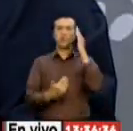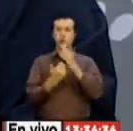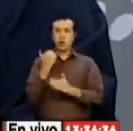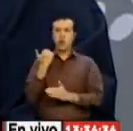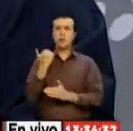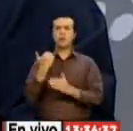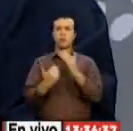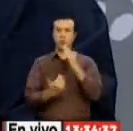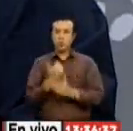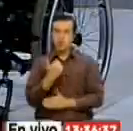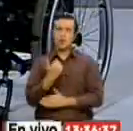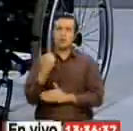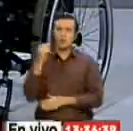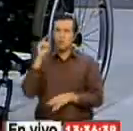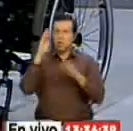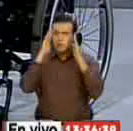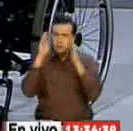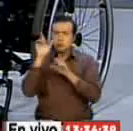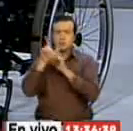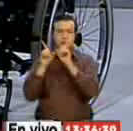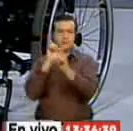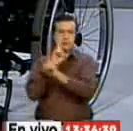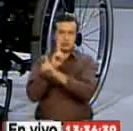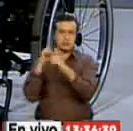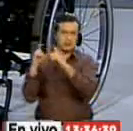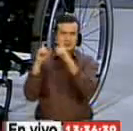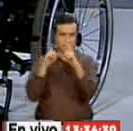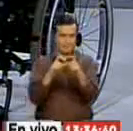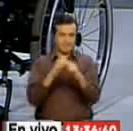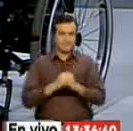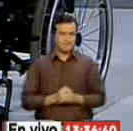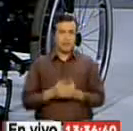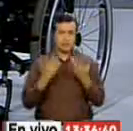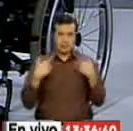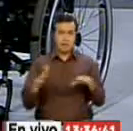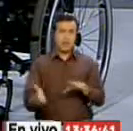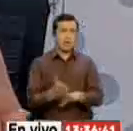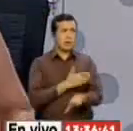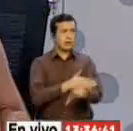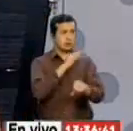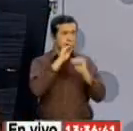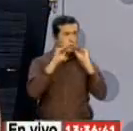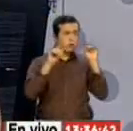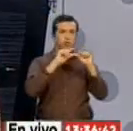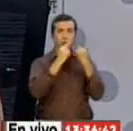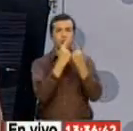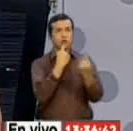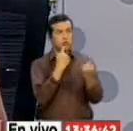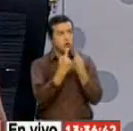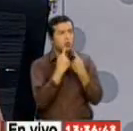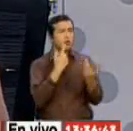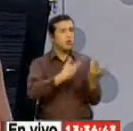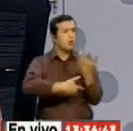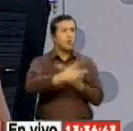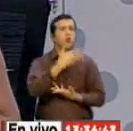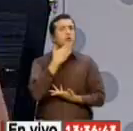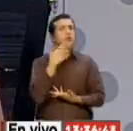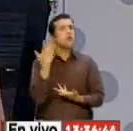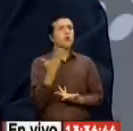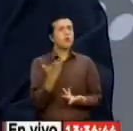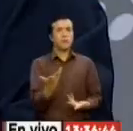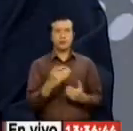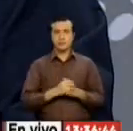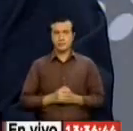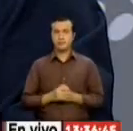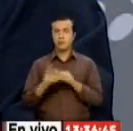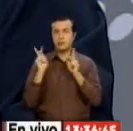para poder atender a las personas con discapacidad. Ahora cuéntenos, ¿este plan fue socializado? ¿Se incorporaron mesas de diálogo? ¿Cómo nació? ¿Cómo se reestructuró?